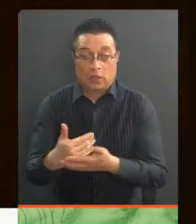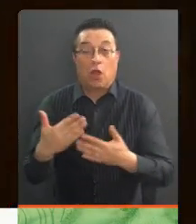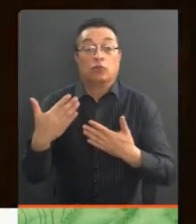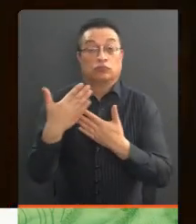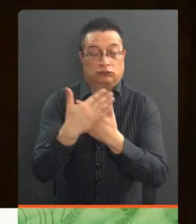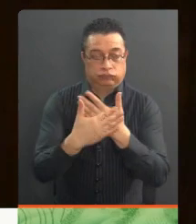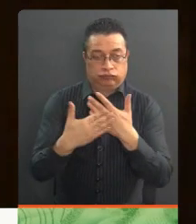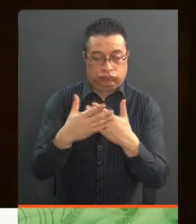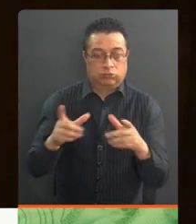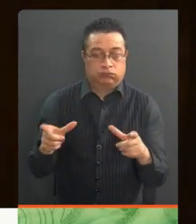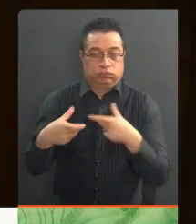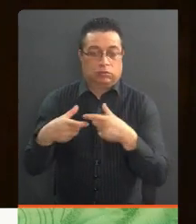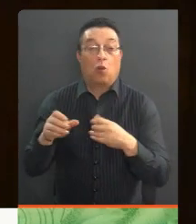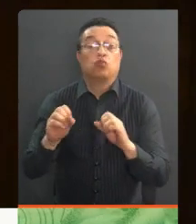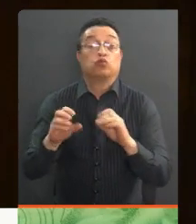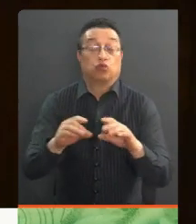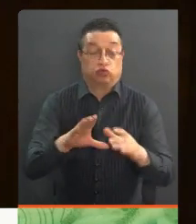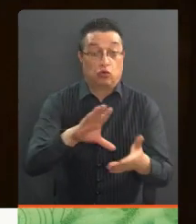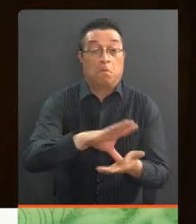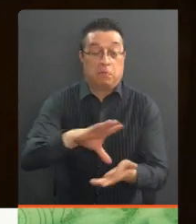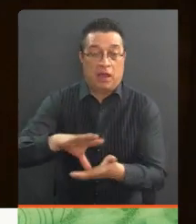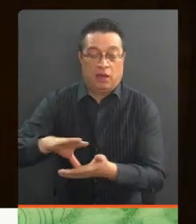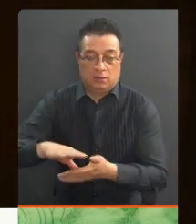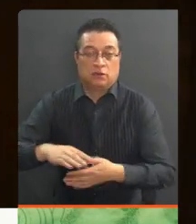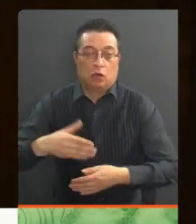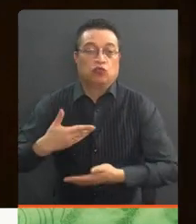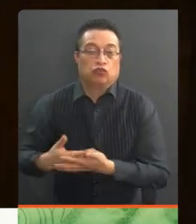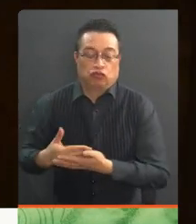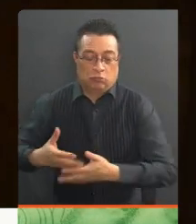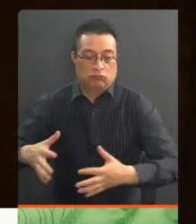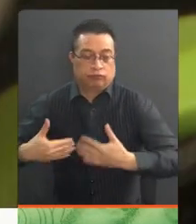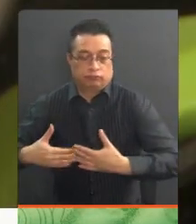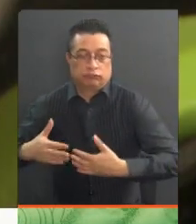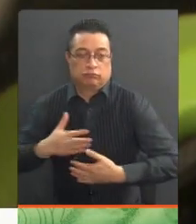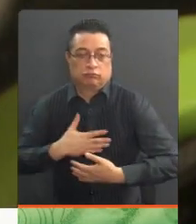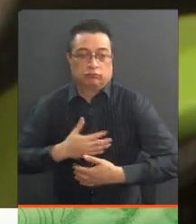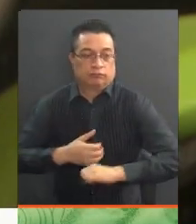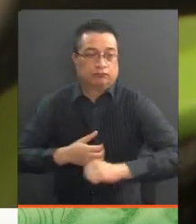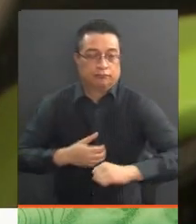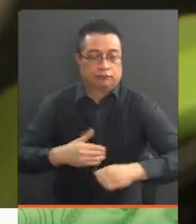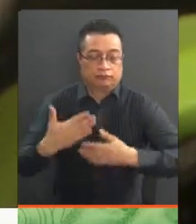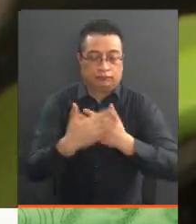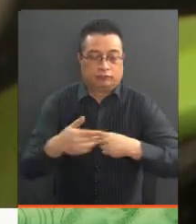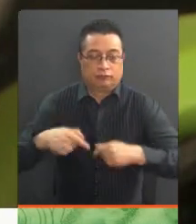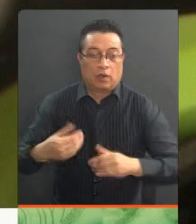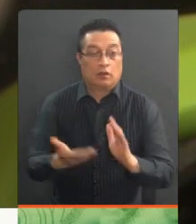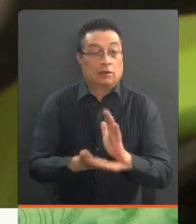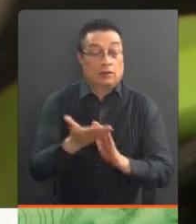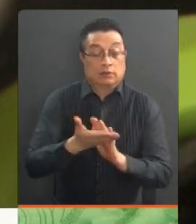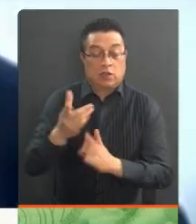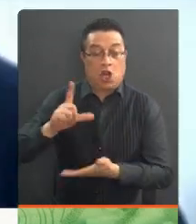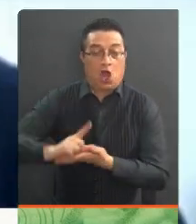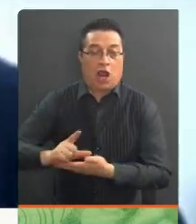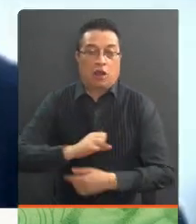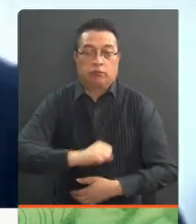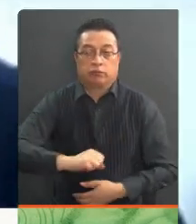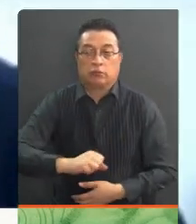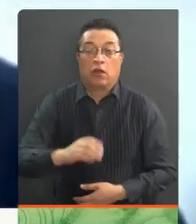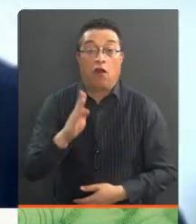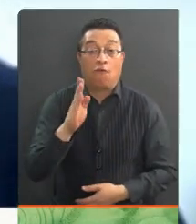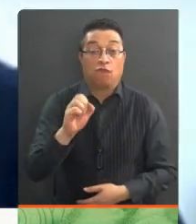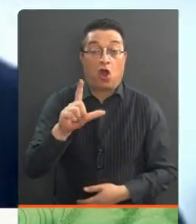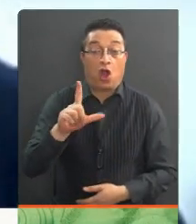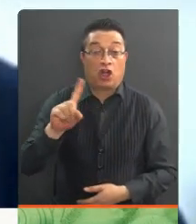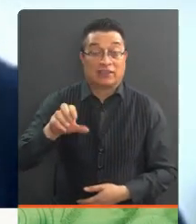proteccionismo que muchos países utilizan para enfrentar alzas de precios locales. La bolsa en los últimos días, desde